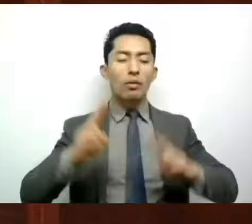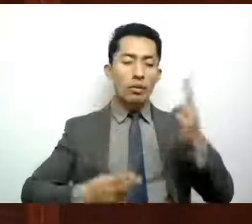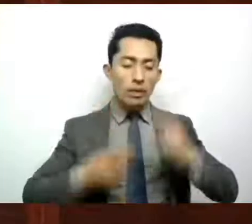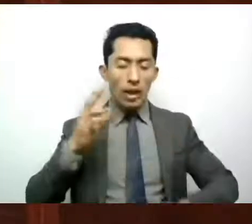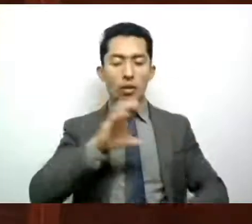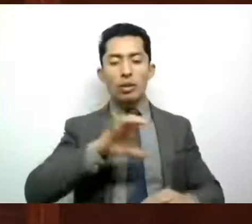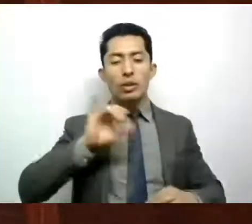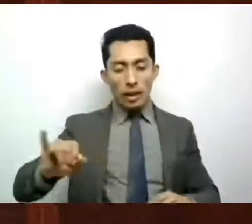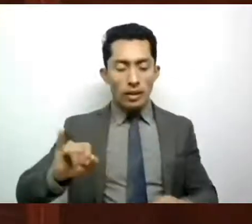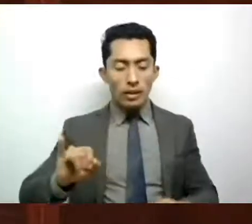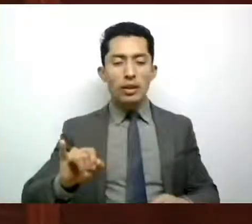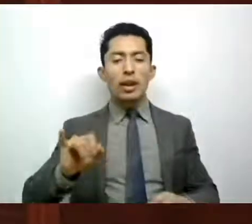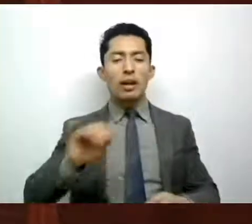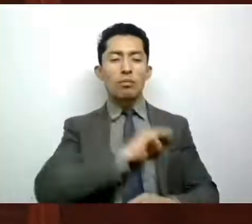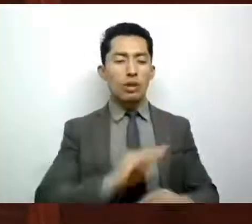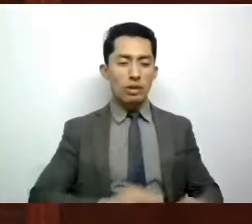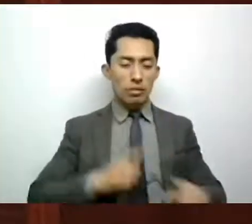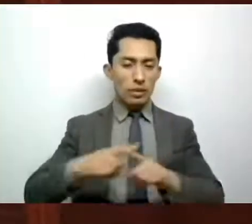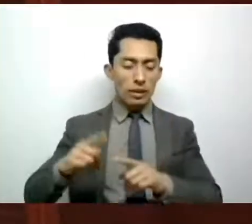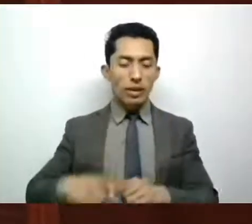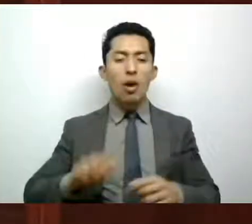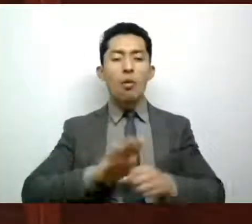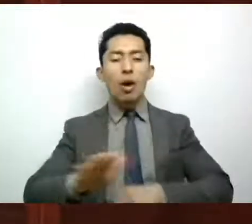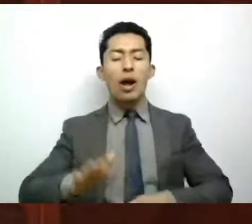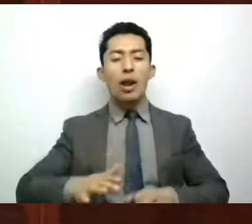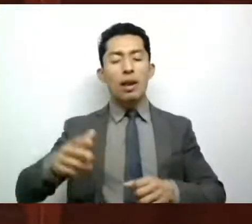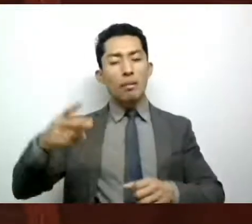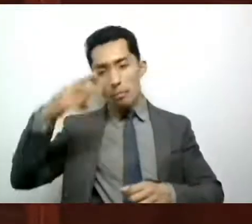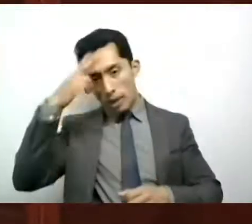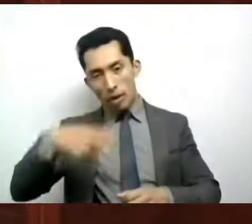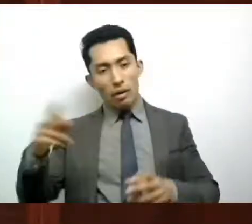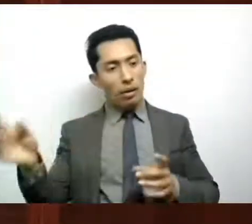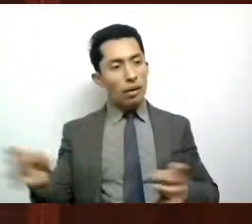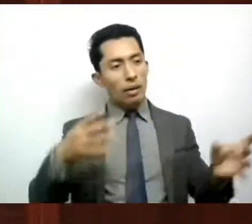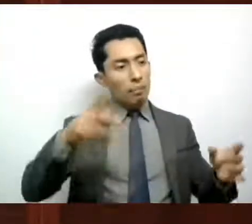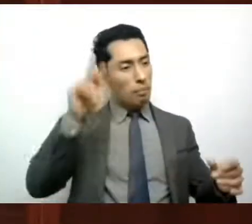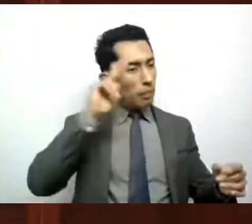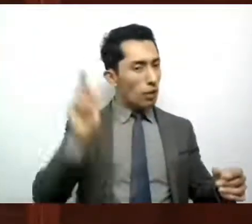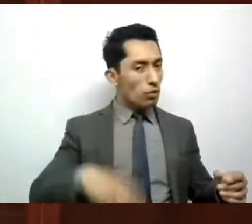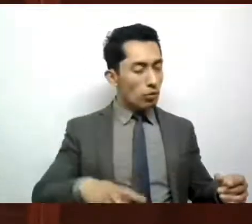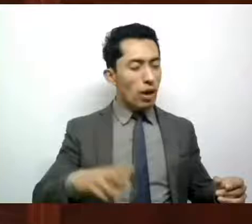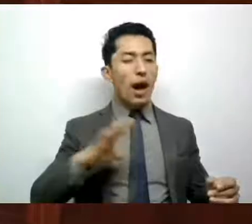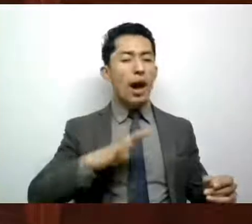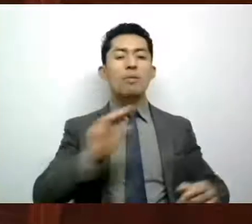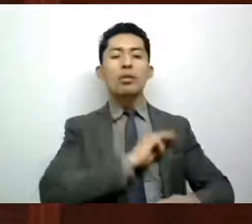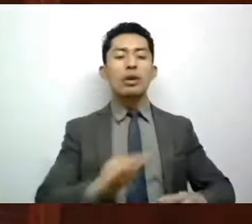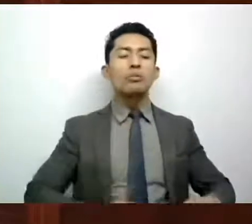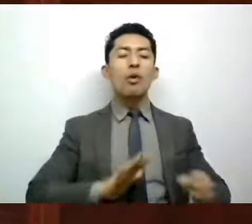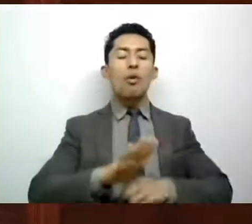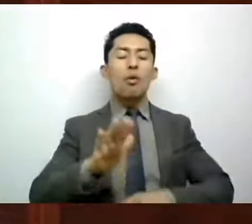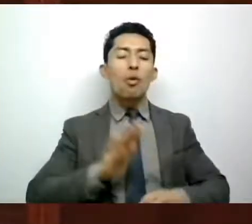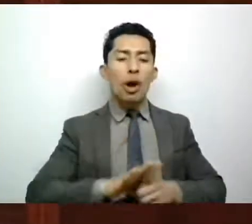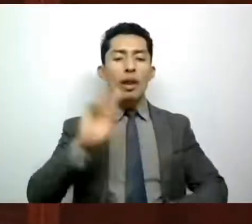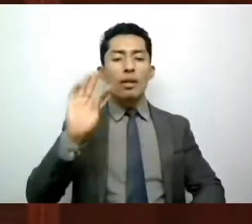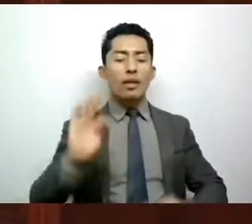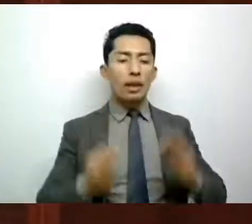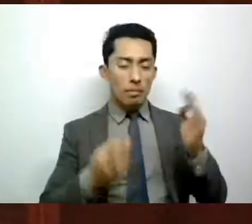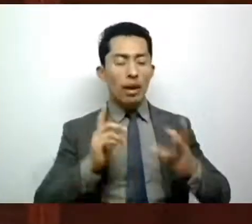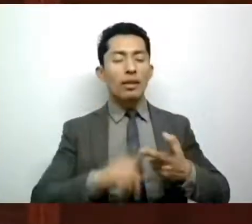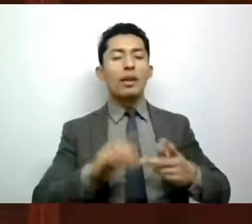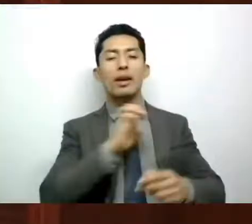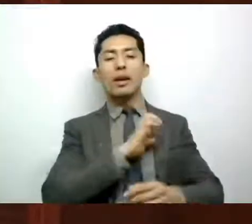Tlalnepantla, Cuautitlán Izcalli, la autopista México-Pachuca, que incluye los municipios de